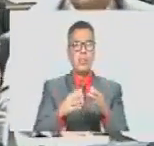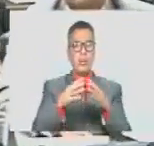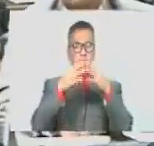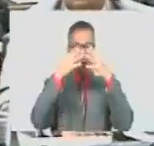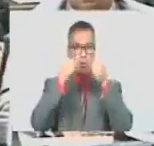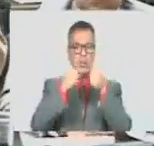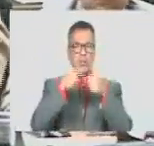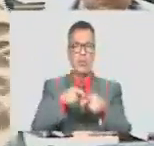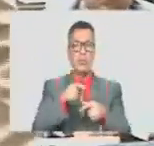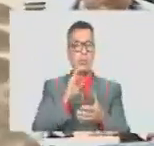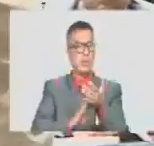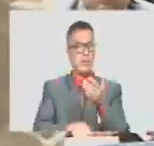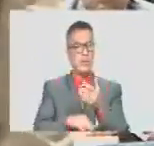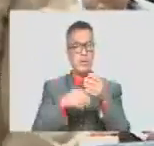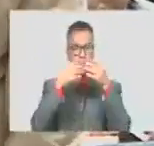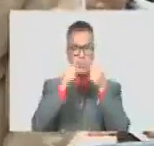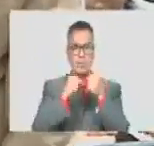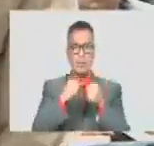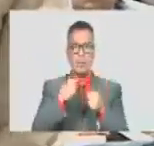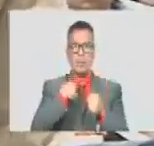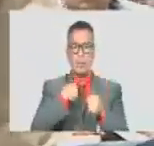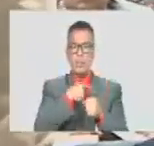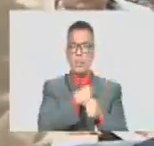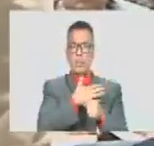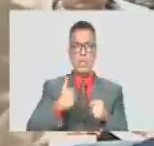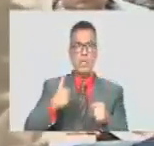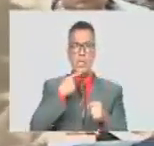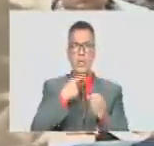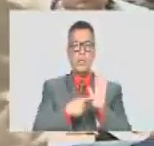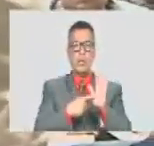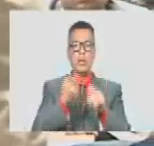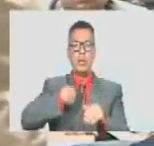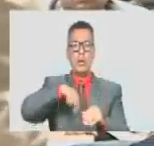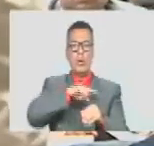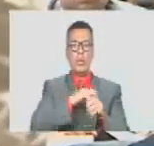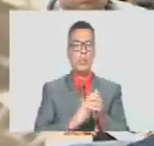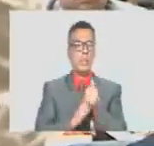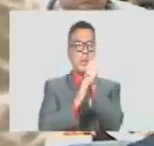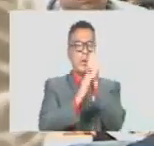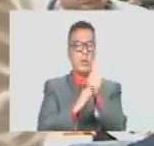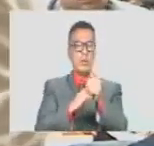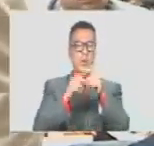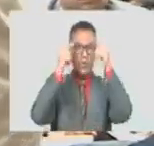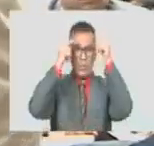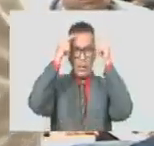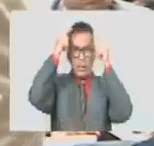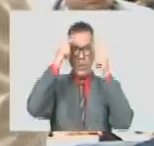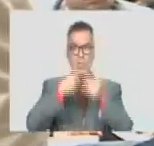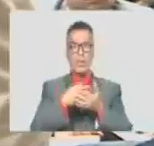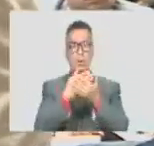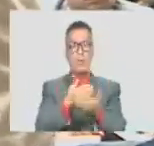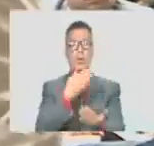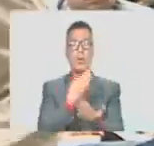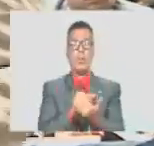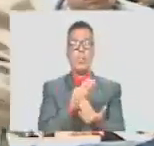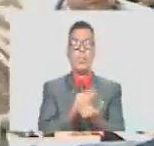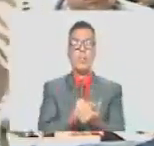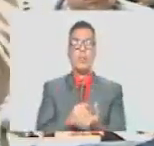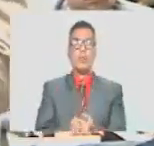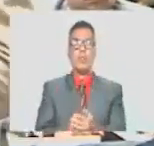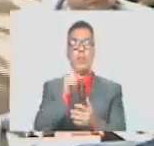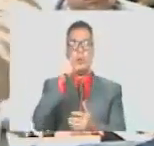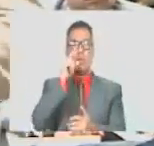cárcel. Y quiero reflejar que nuestro comandante Chávez le entrega el testigo